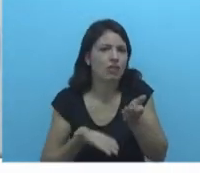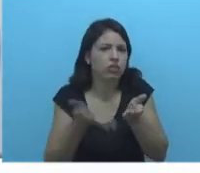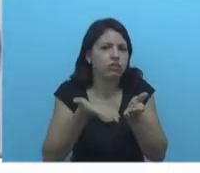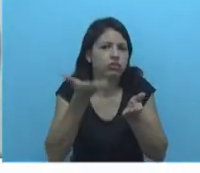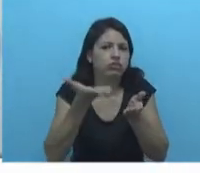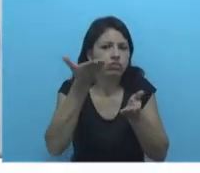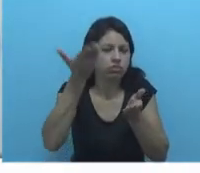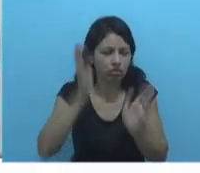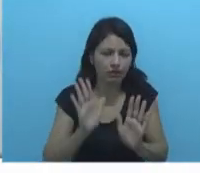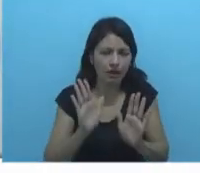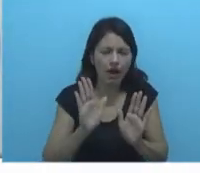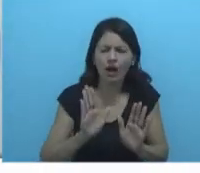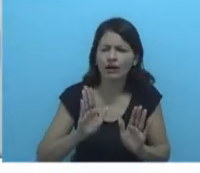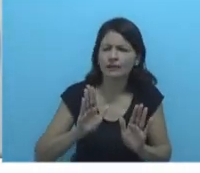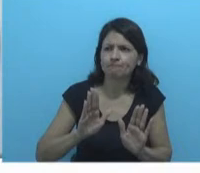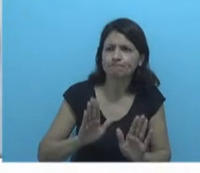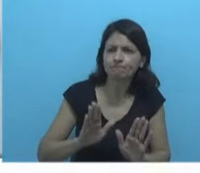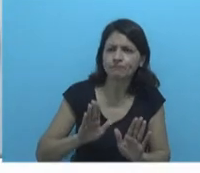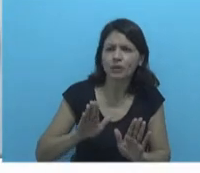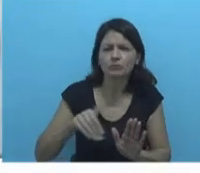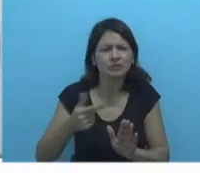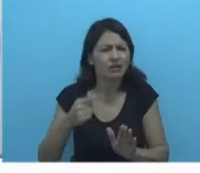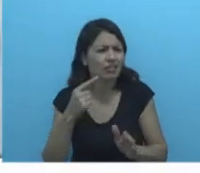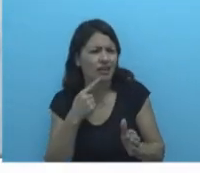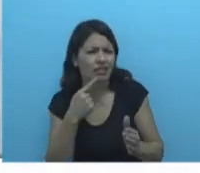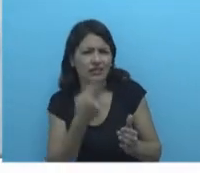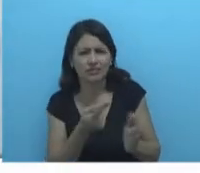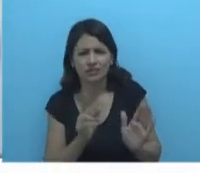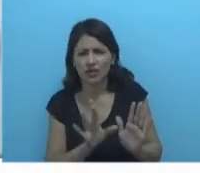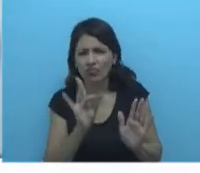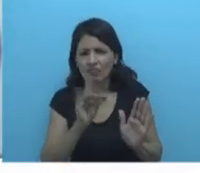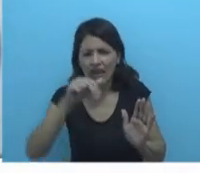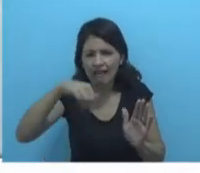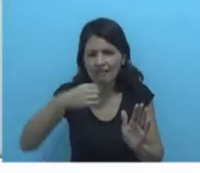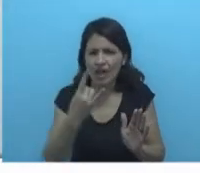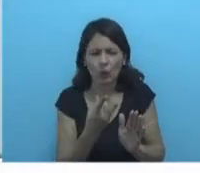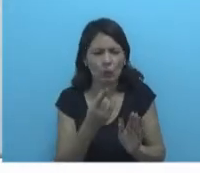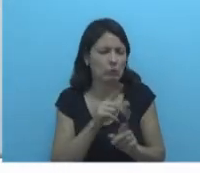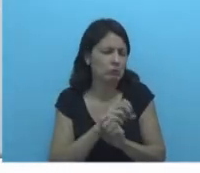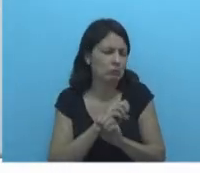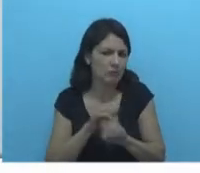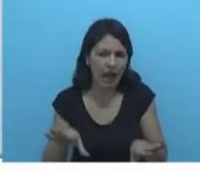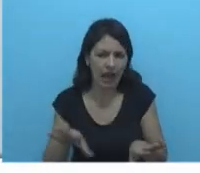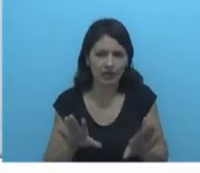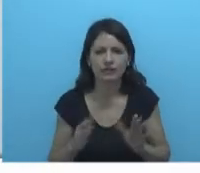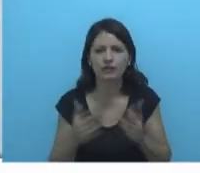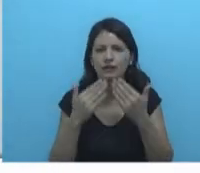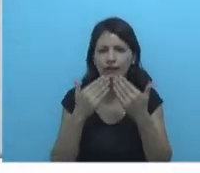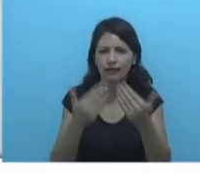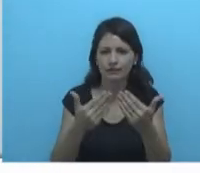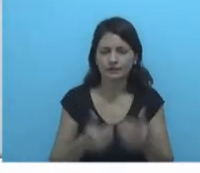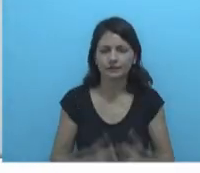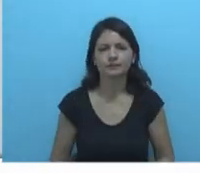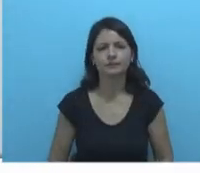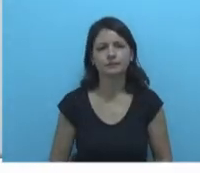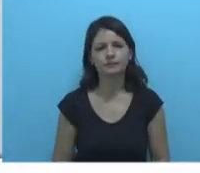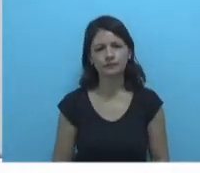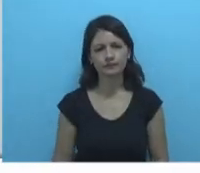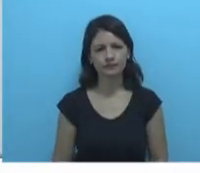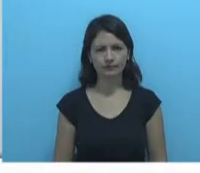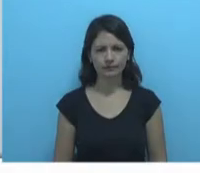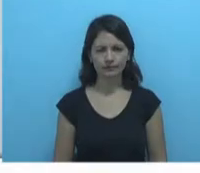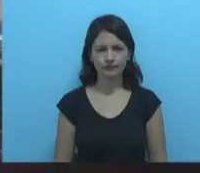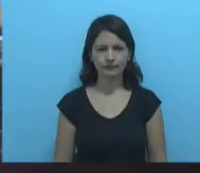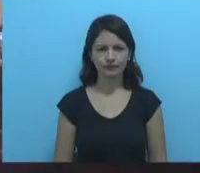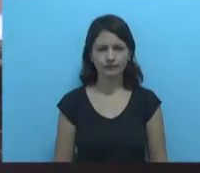es innecesaria y no tiene ningún sentido. Muchas gracias. Gracias, diputado Mayoraz.